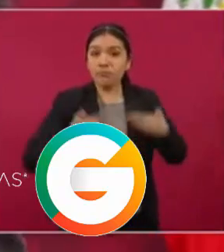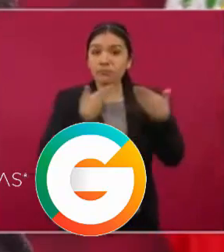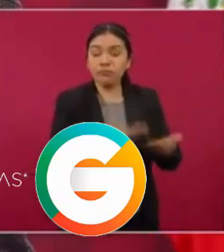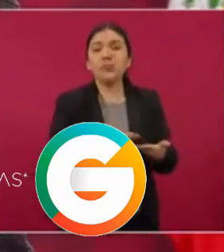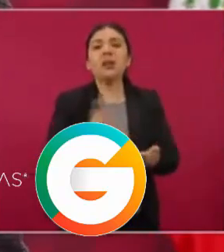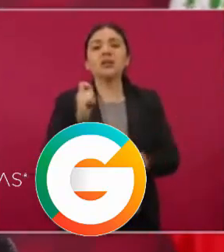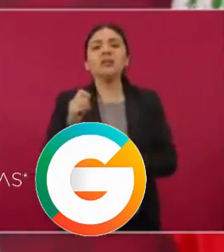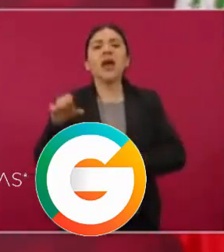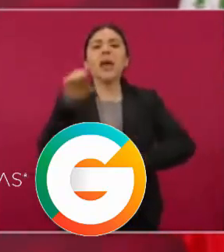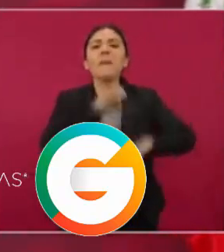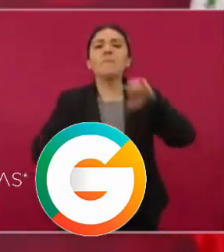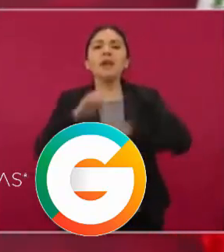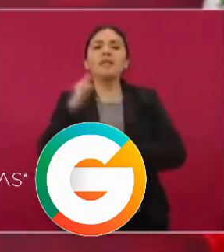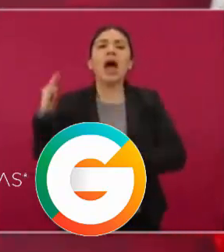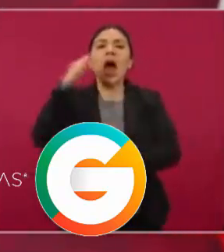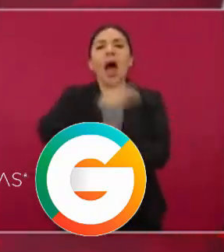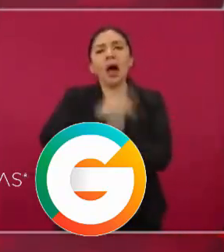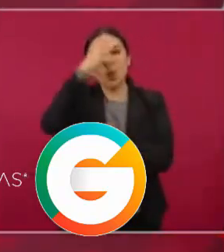Aeroméxico.